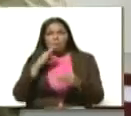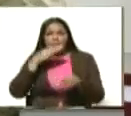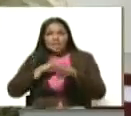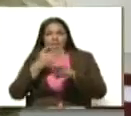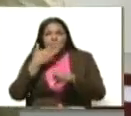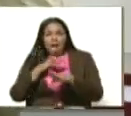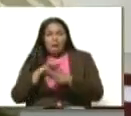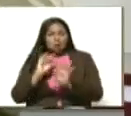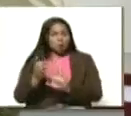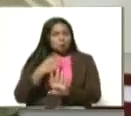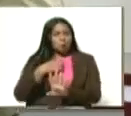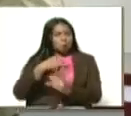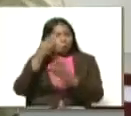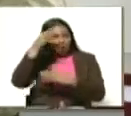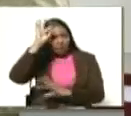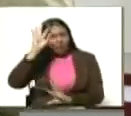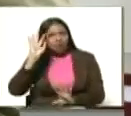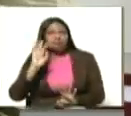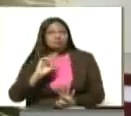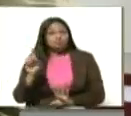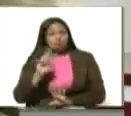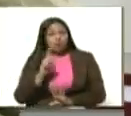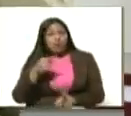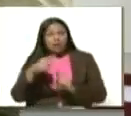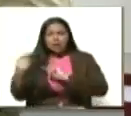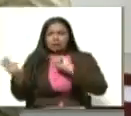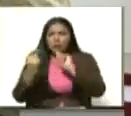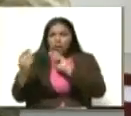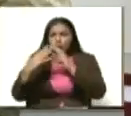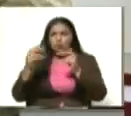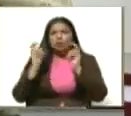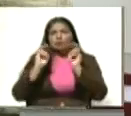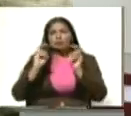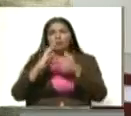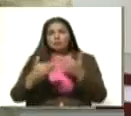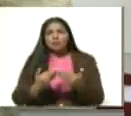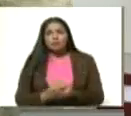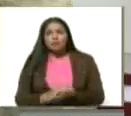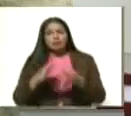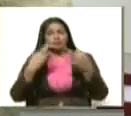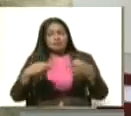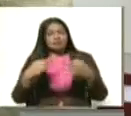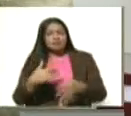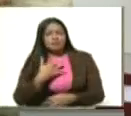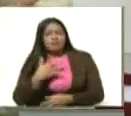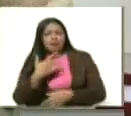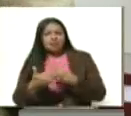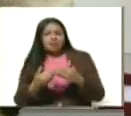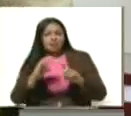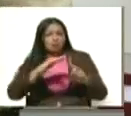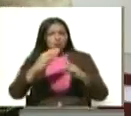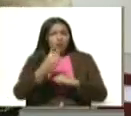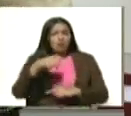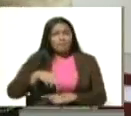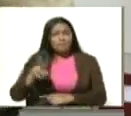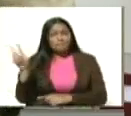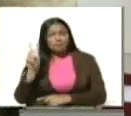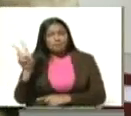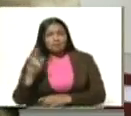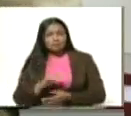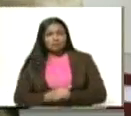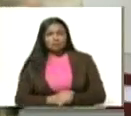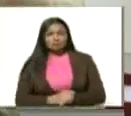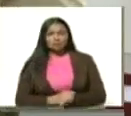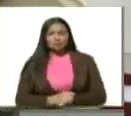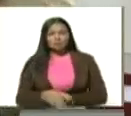es un tabú. Hay que ir al debate. Hay que debatir todos estos temas que son tan sensibles para la cultura venezolana, sobre todo